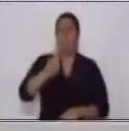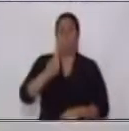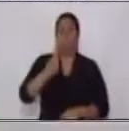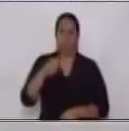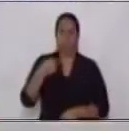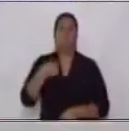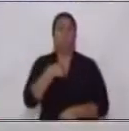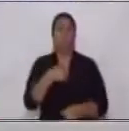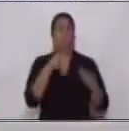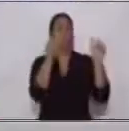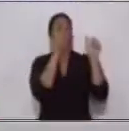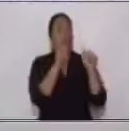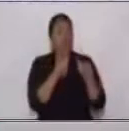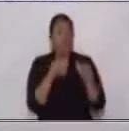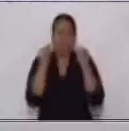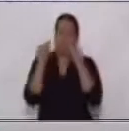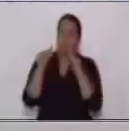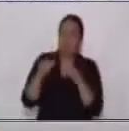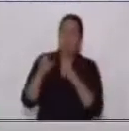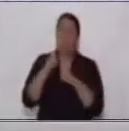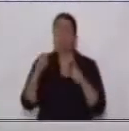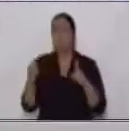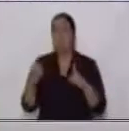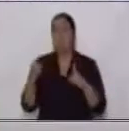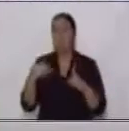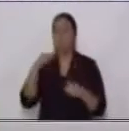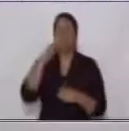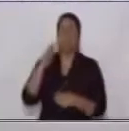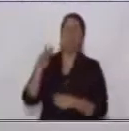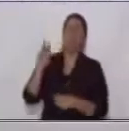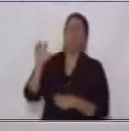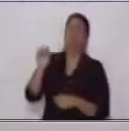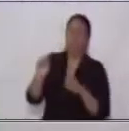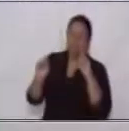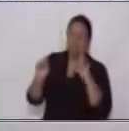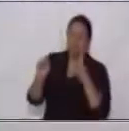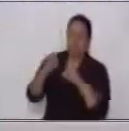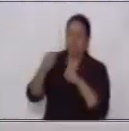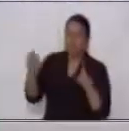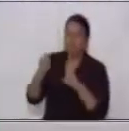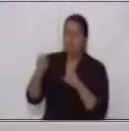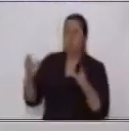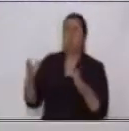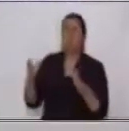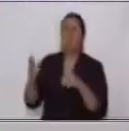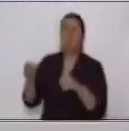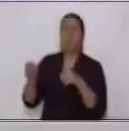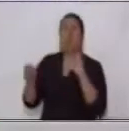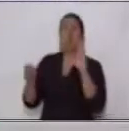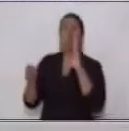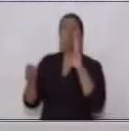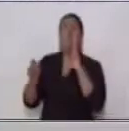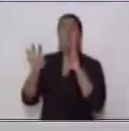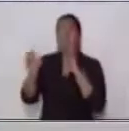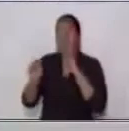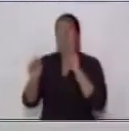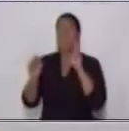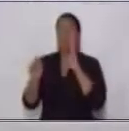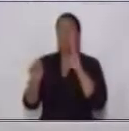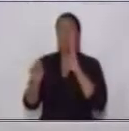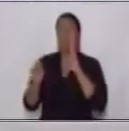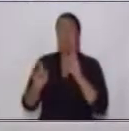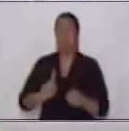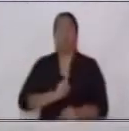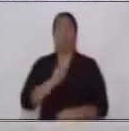al momento de ver la estructura hay un verbo ser conjugado el verbo en participio y un complemento